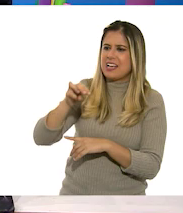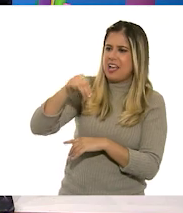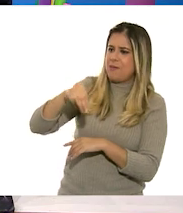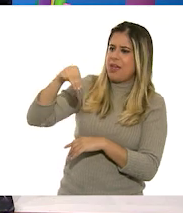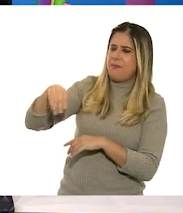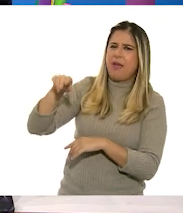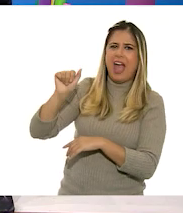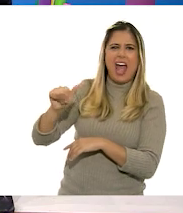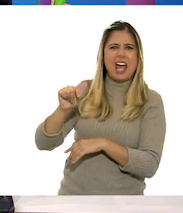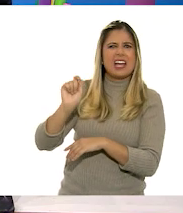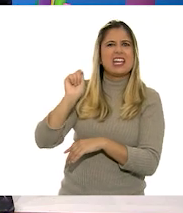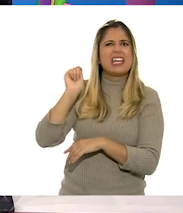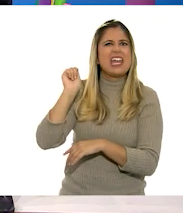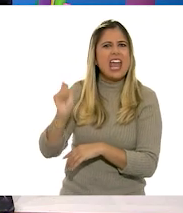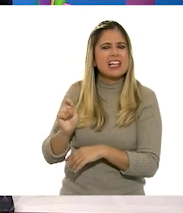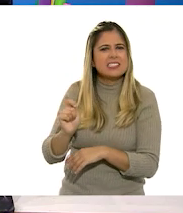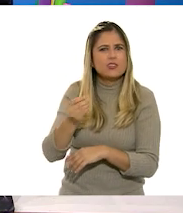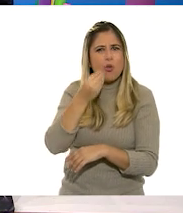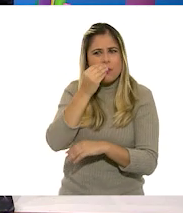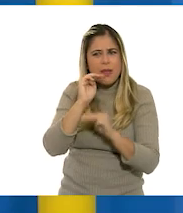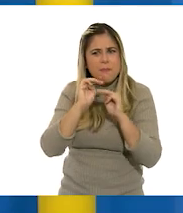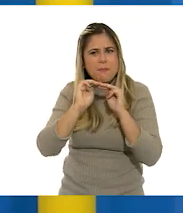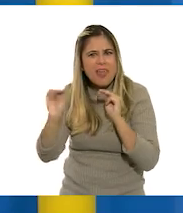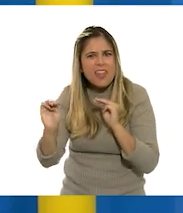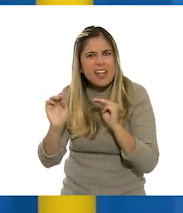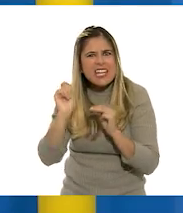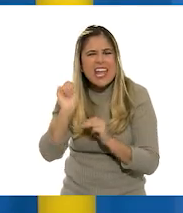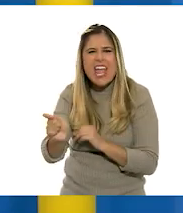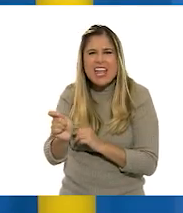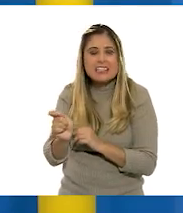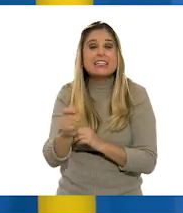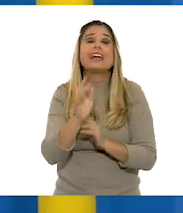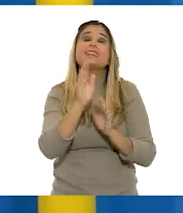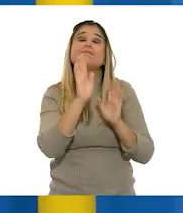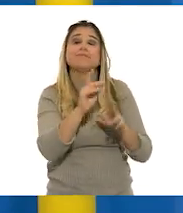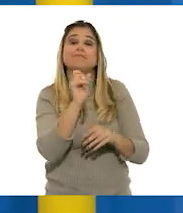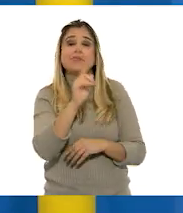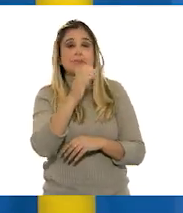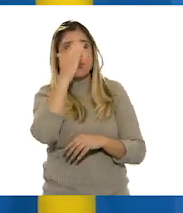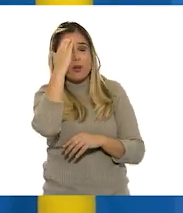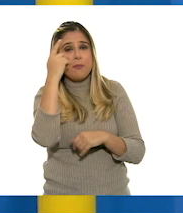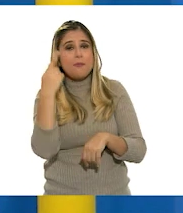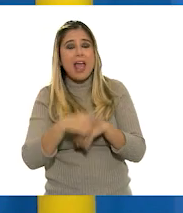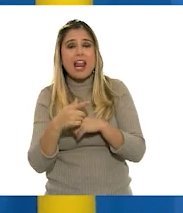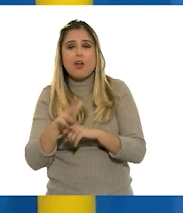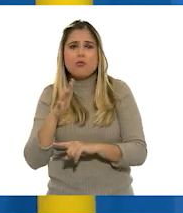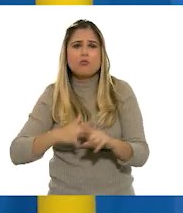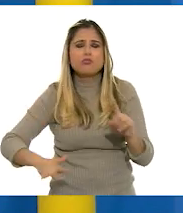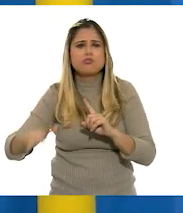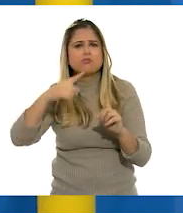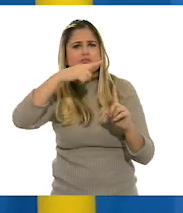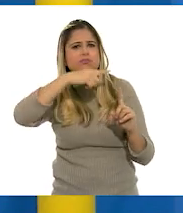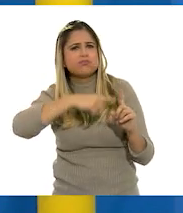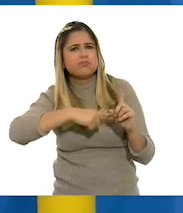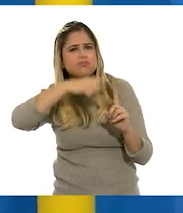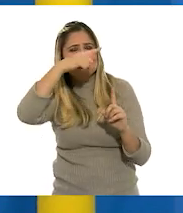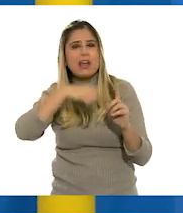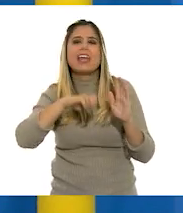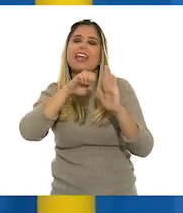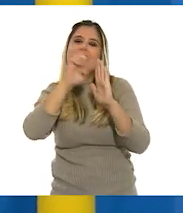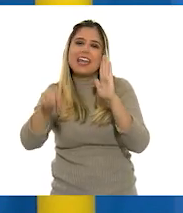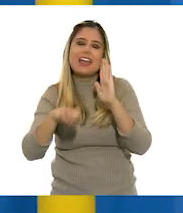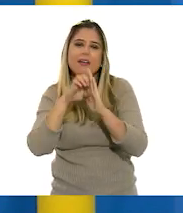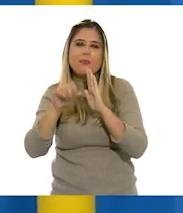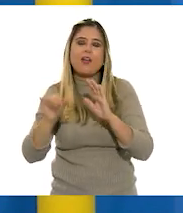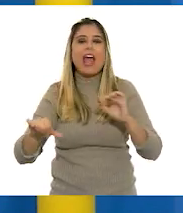MMA, o sea, la máquina medidora de alimentos. También conoceremos la zona de peligro de temperatura y la ejemplificaremos mediante